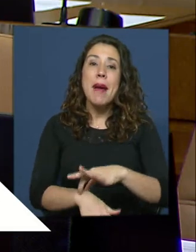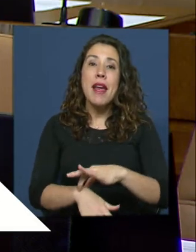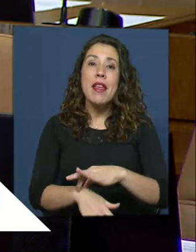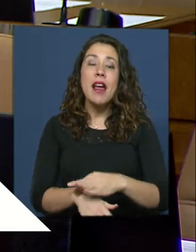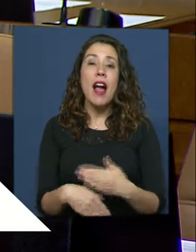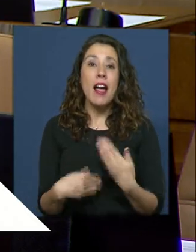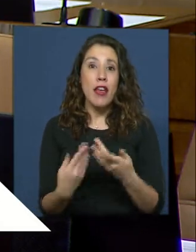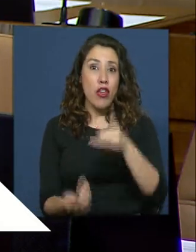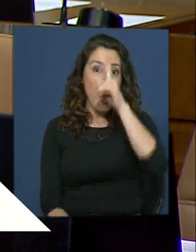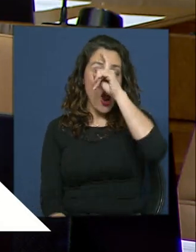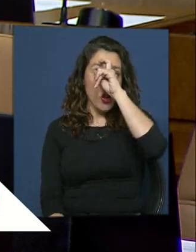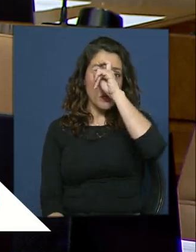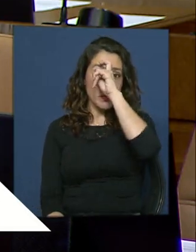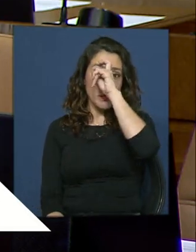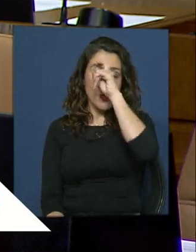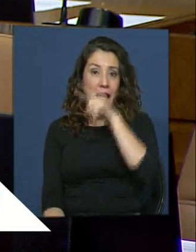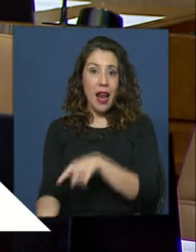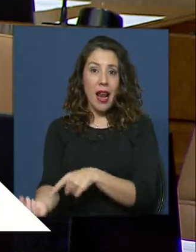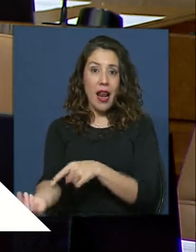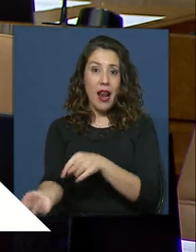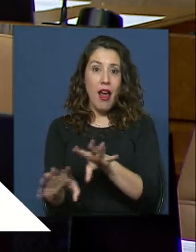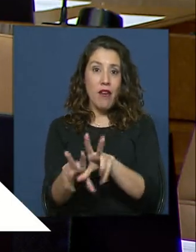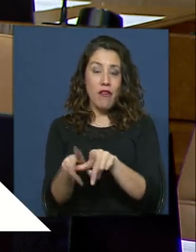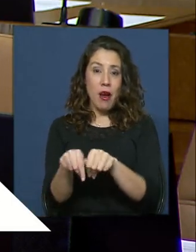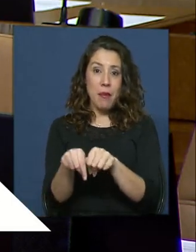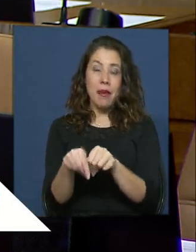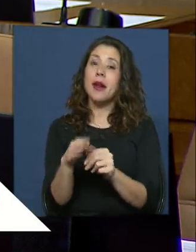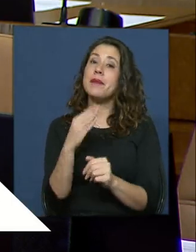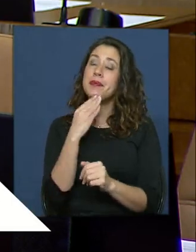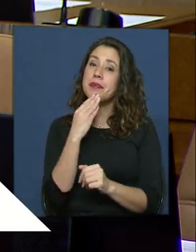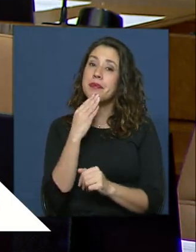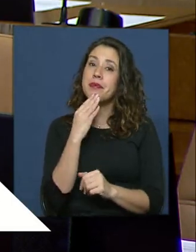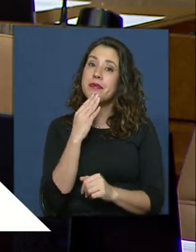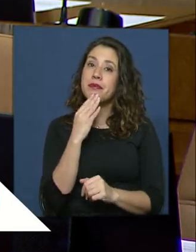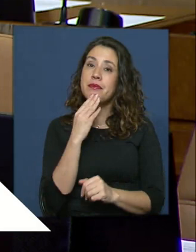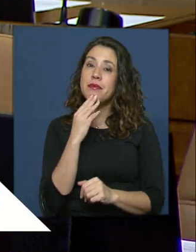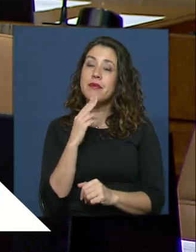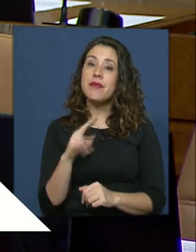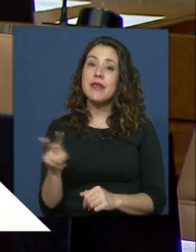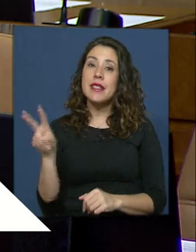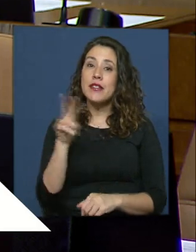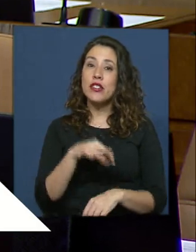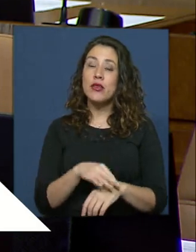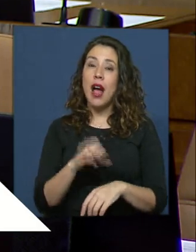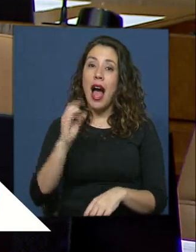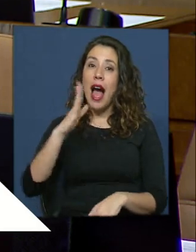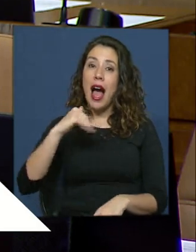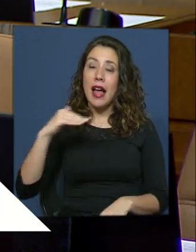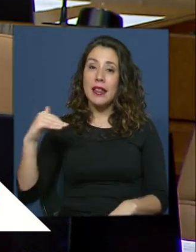proporcionado el recinto hospitalario a la familia. Segundo, también al Servicio de Salud de Atacama,